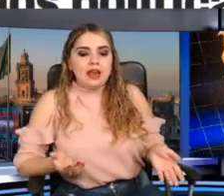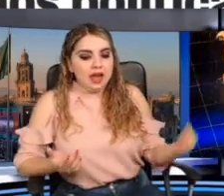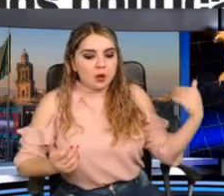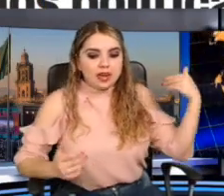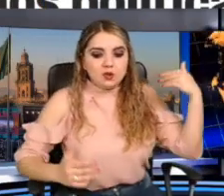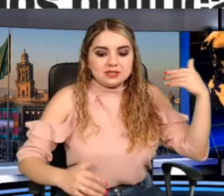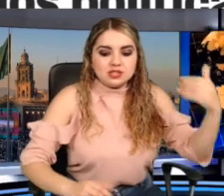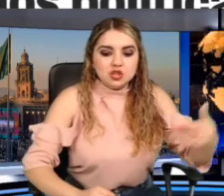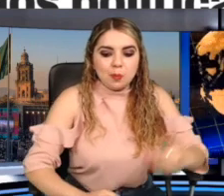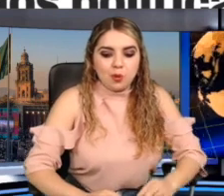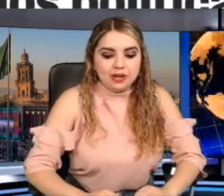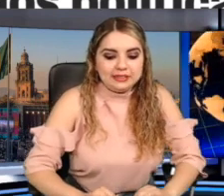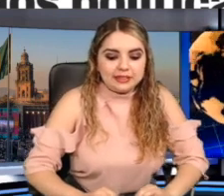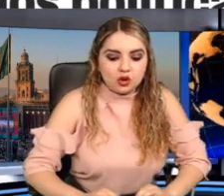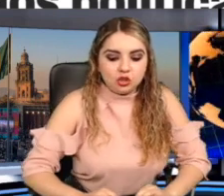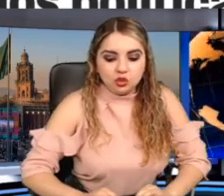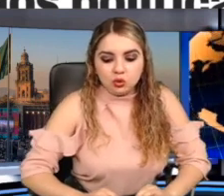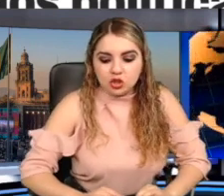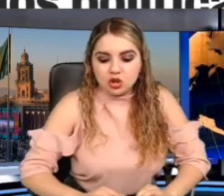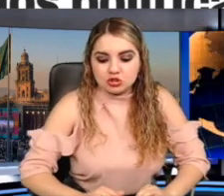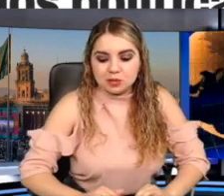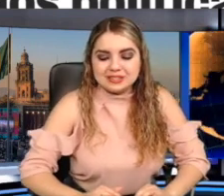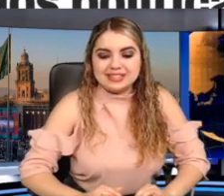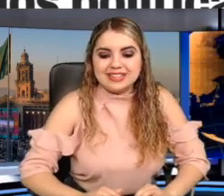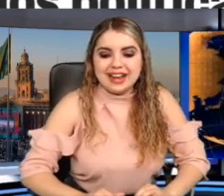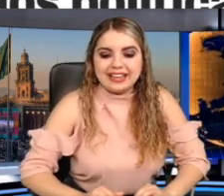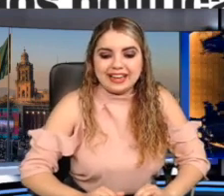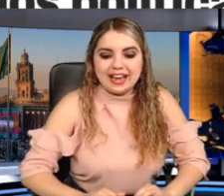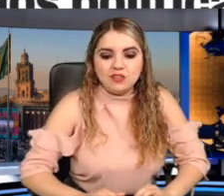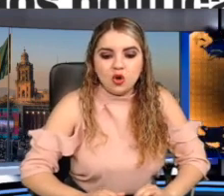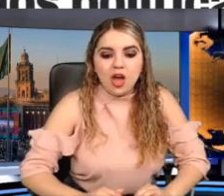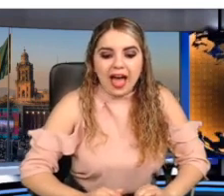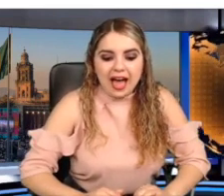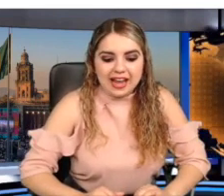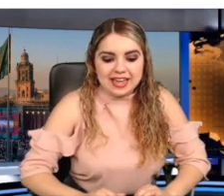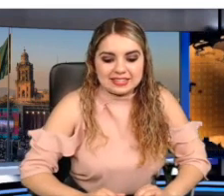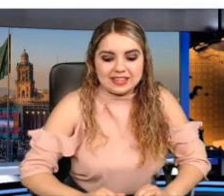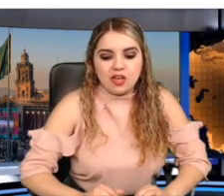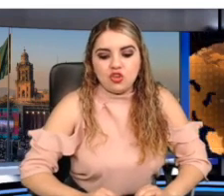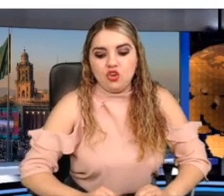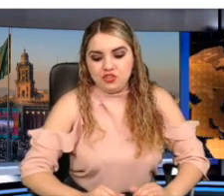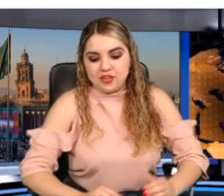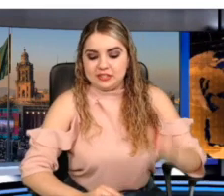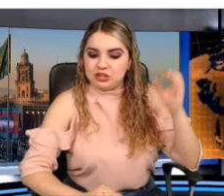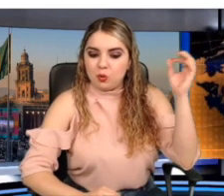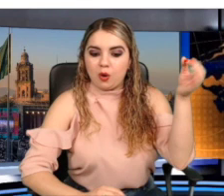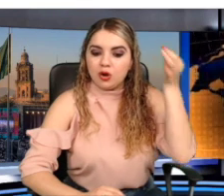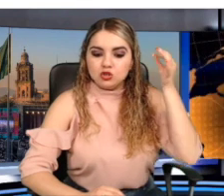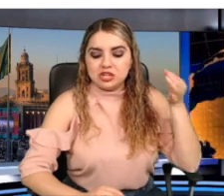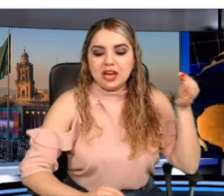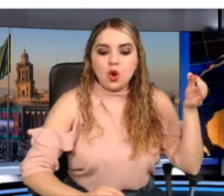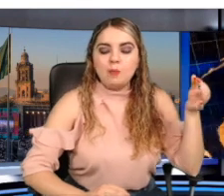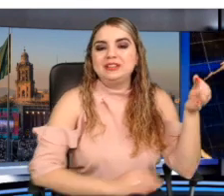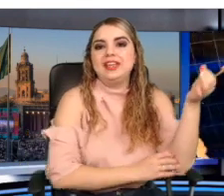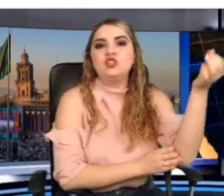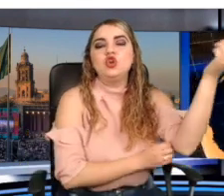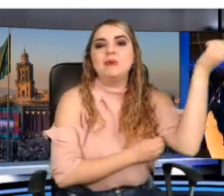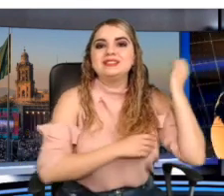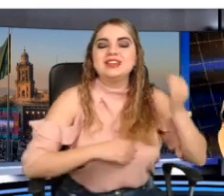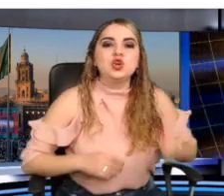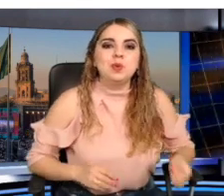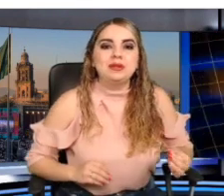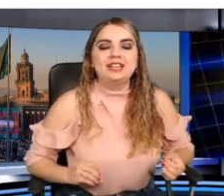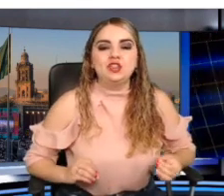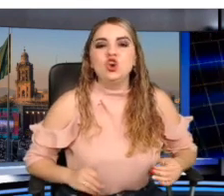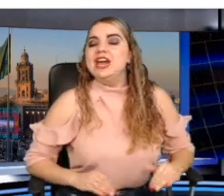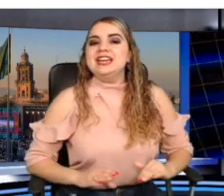tema del agua, que él no está haciendo política con ninguno de los temas que están aquejando al estado de Chihuahua. Lo sigue golpeteando y lo va